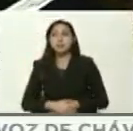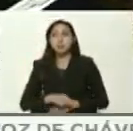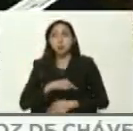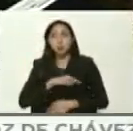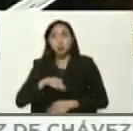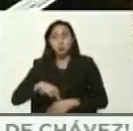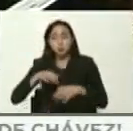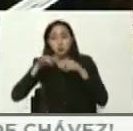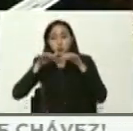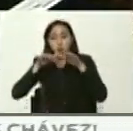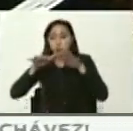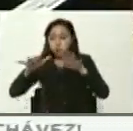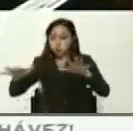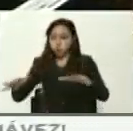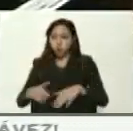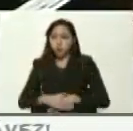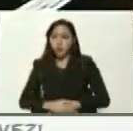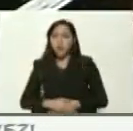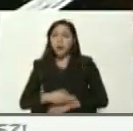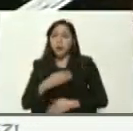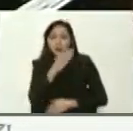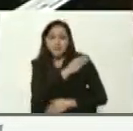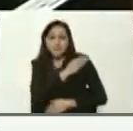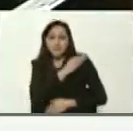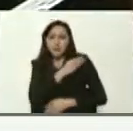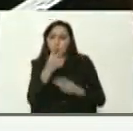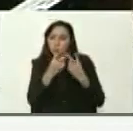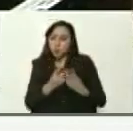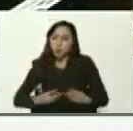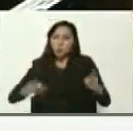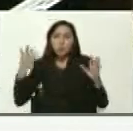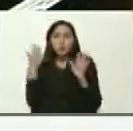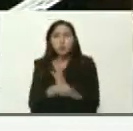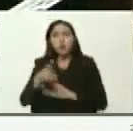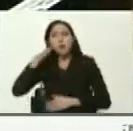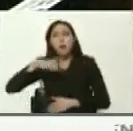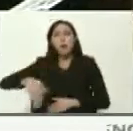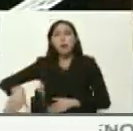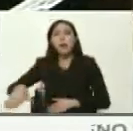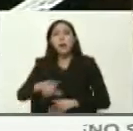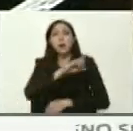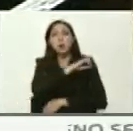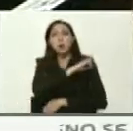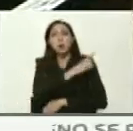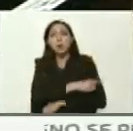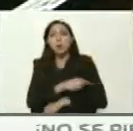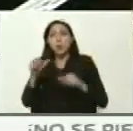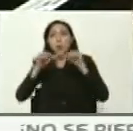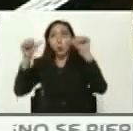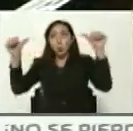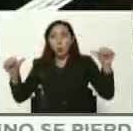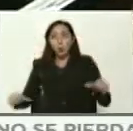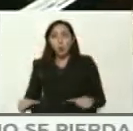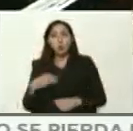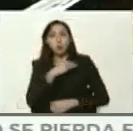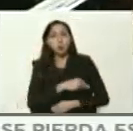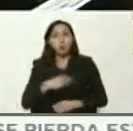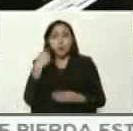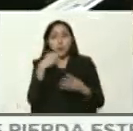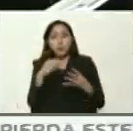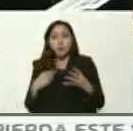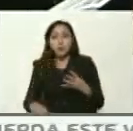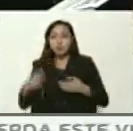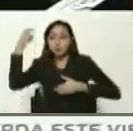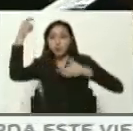como usted lo ha pedido, presidente, construyendo victorias con nuestro pueblo, fortaleciendo el sistema de misiones y grandes misiones